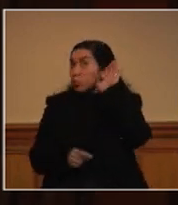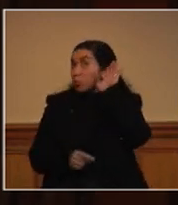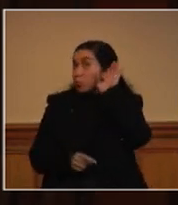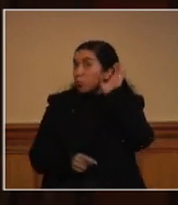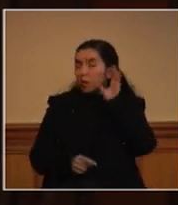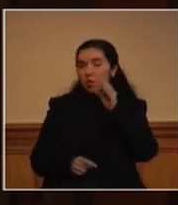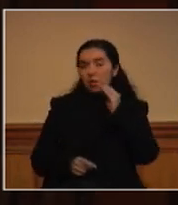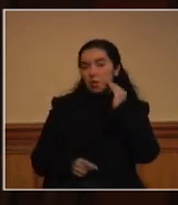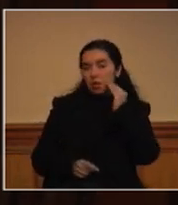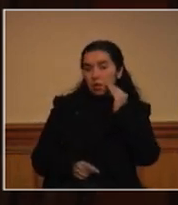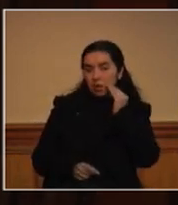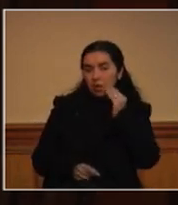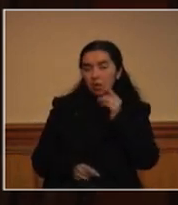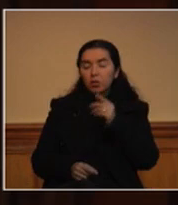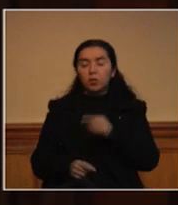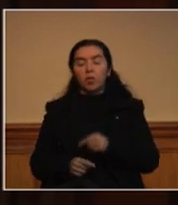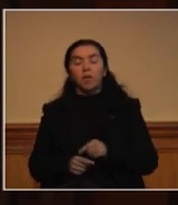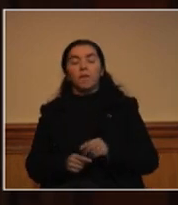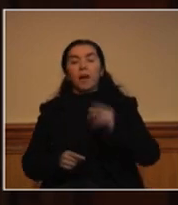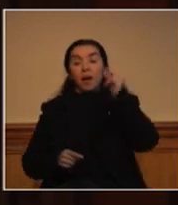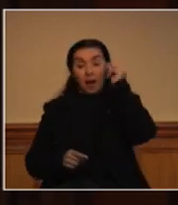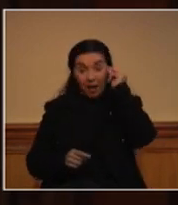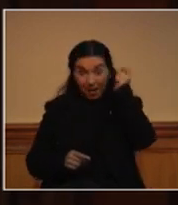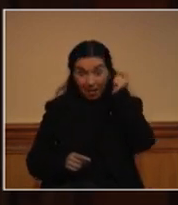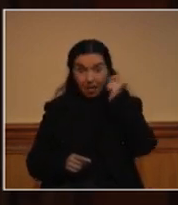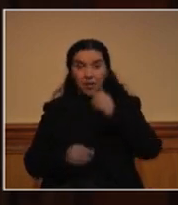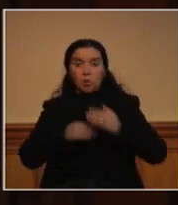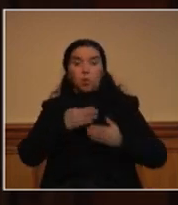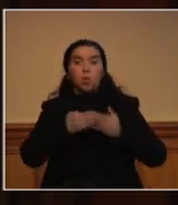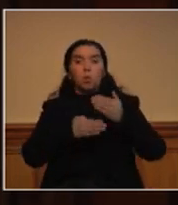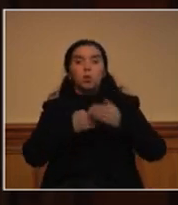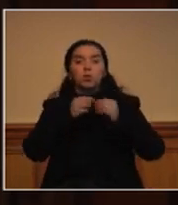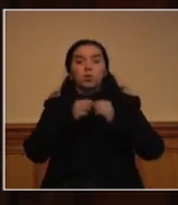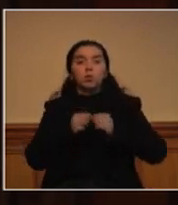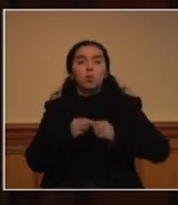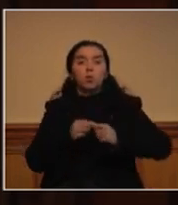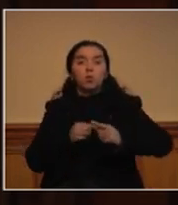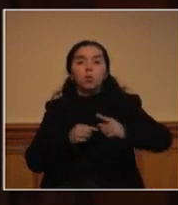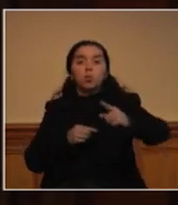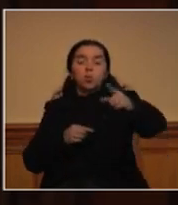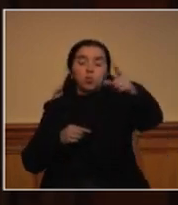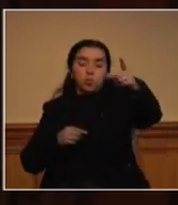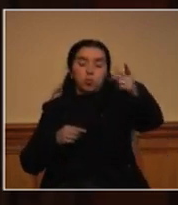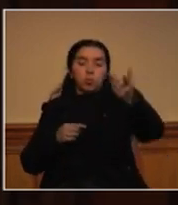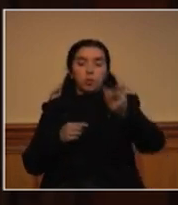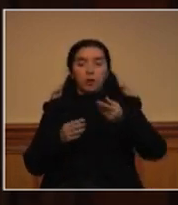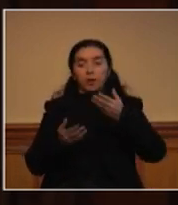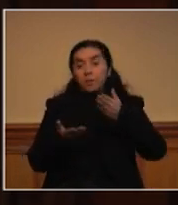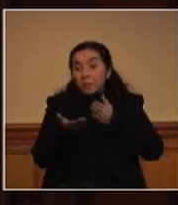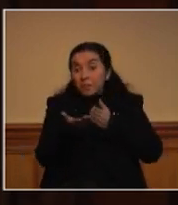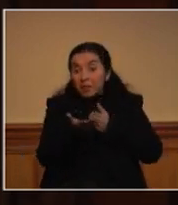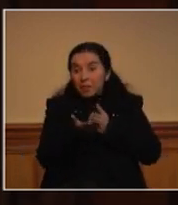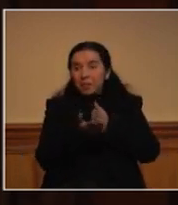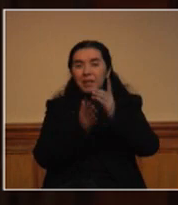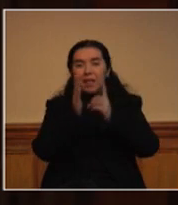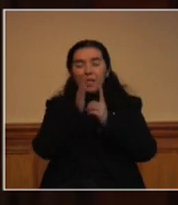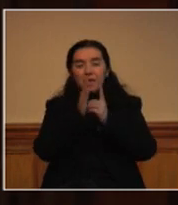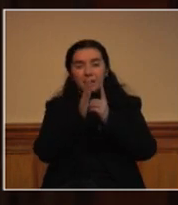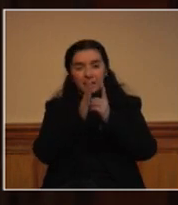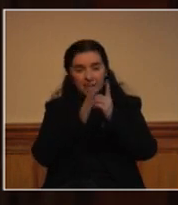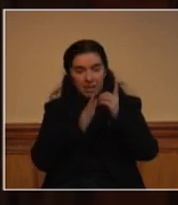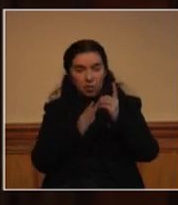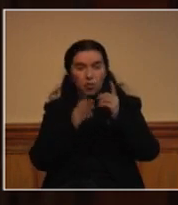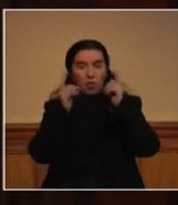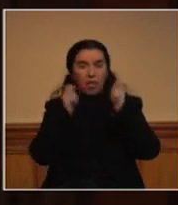niño, va a crear un proceso evolutivo y emergente hacia el desarrollo de